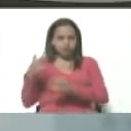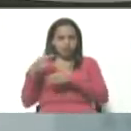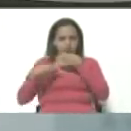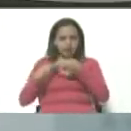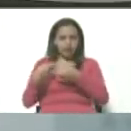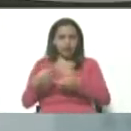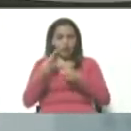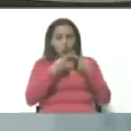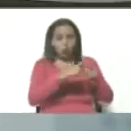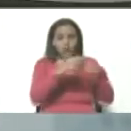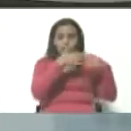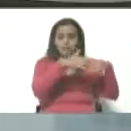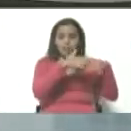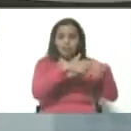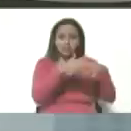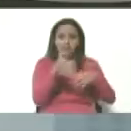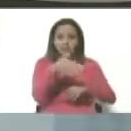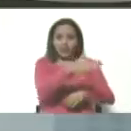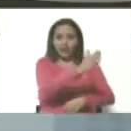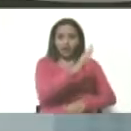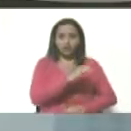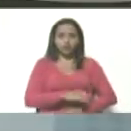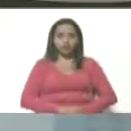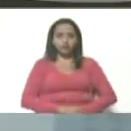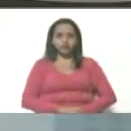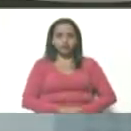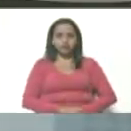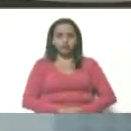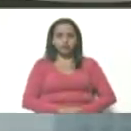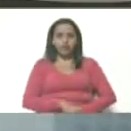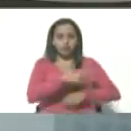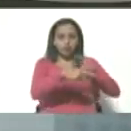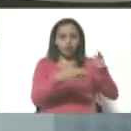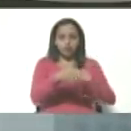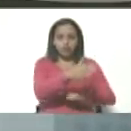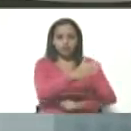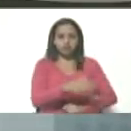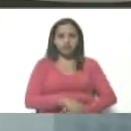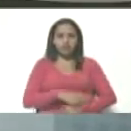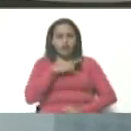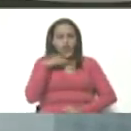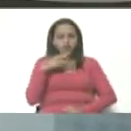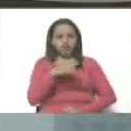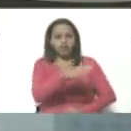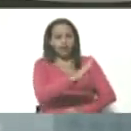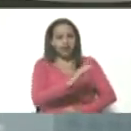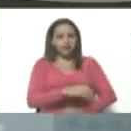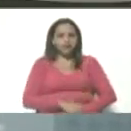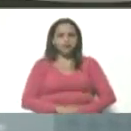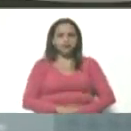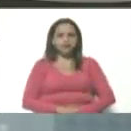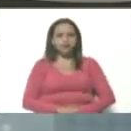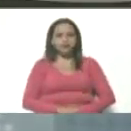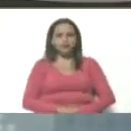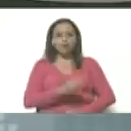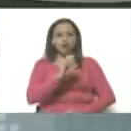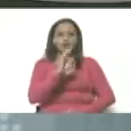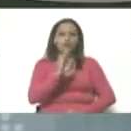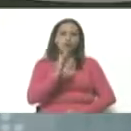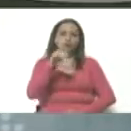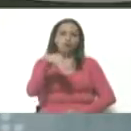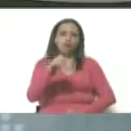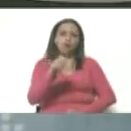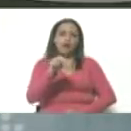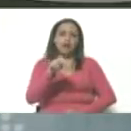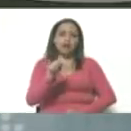en una empresa de pescado, procesamiento de pescado, sabroso, en Cumaná. Hasta